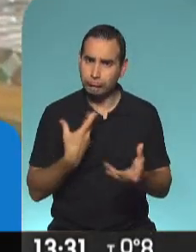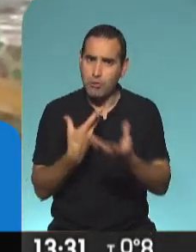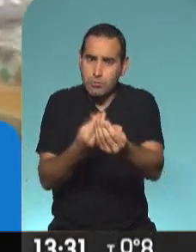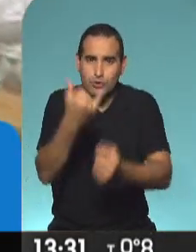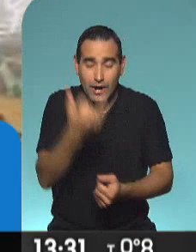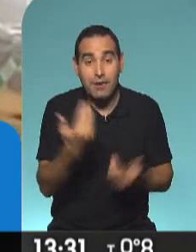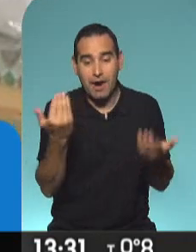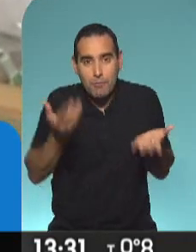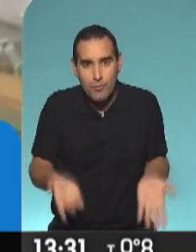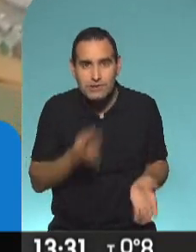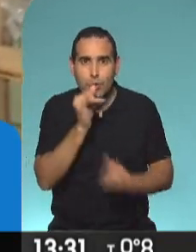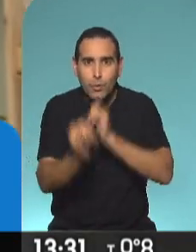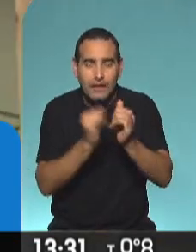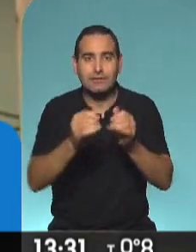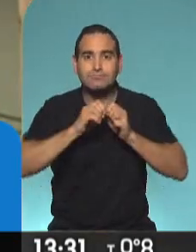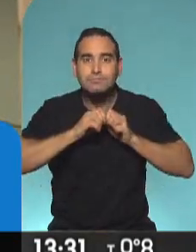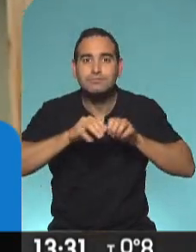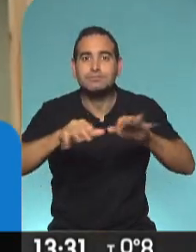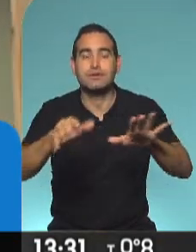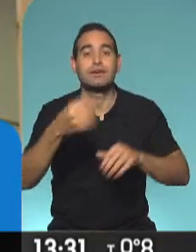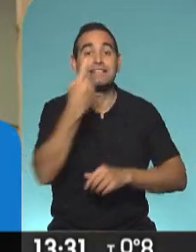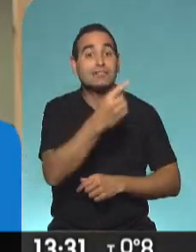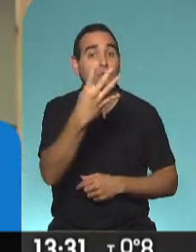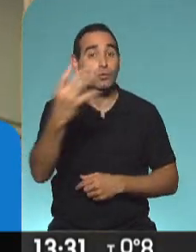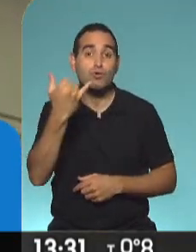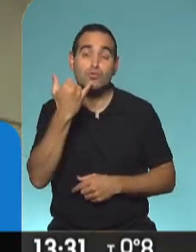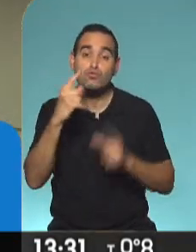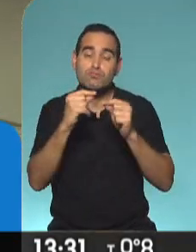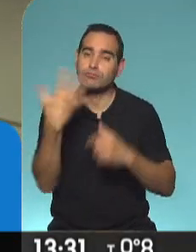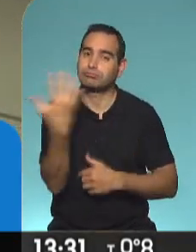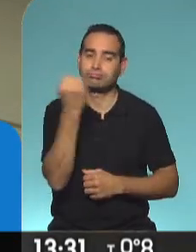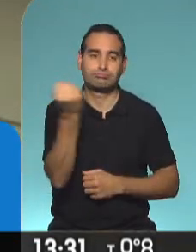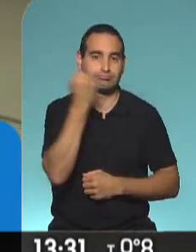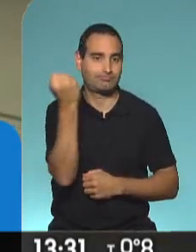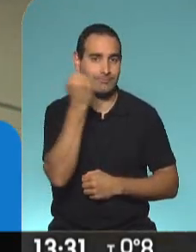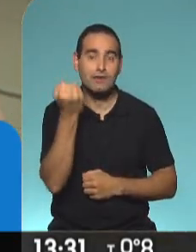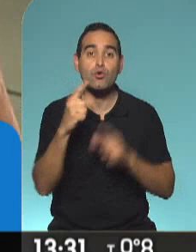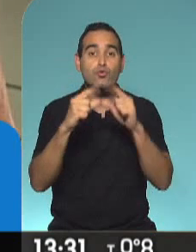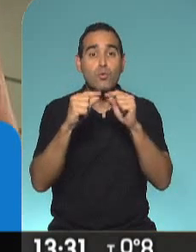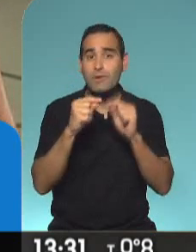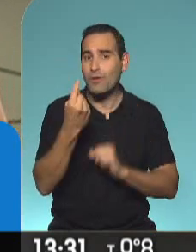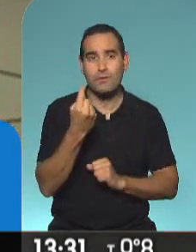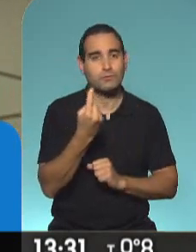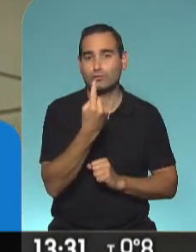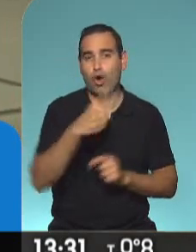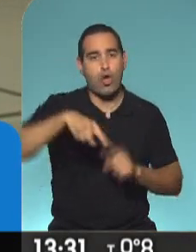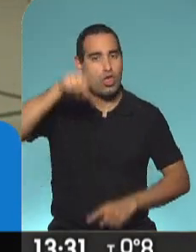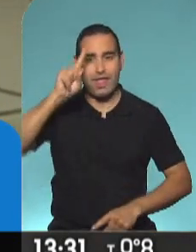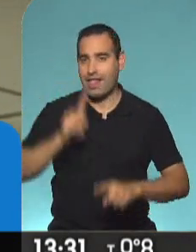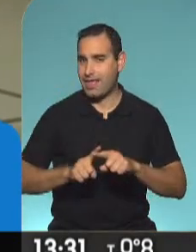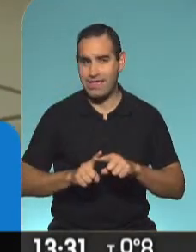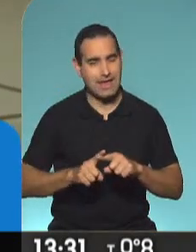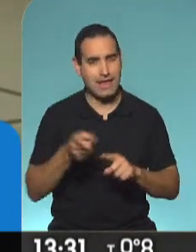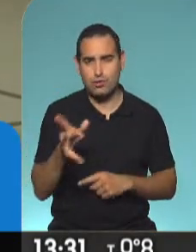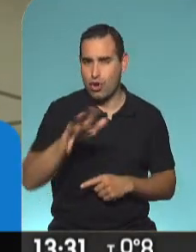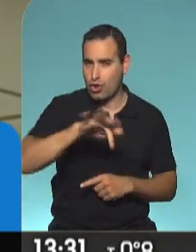aprovechando para contar y seguir difundiendo la línea 144, que es importantísimo. Es una línea que está las 24 horas disponible todos los